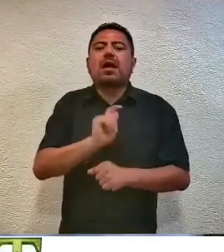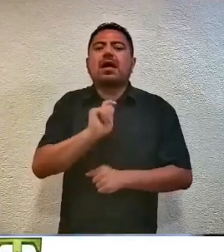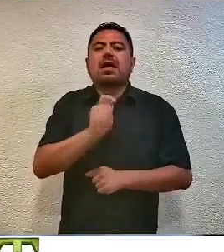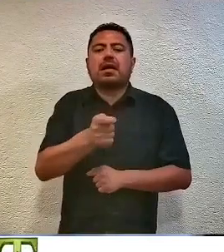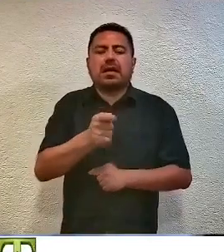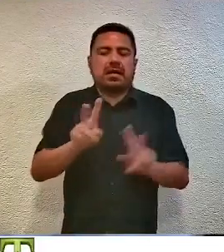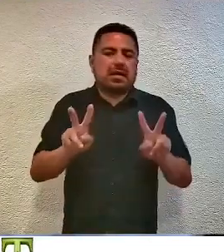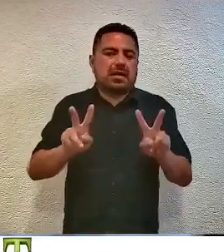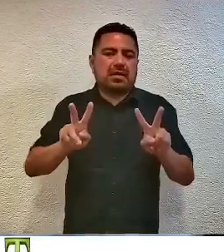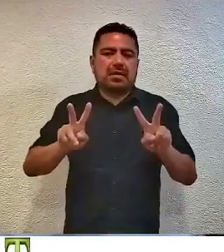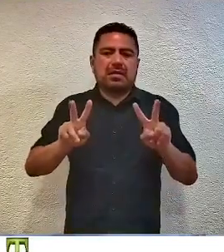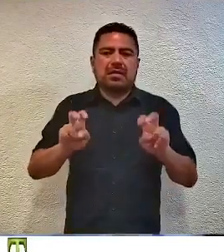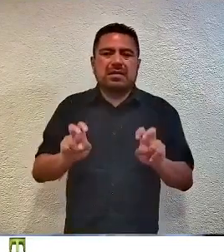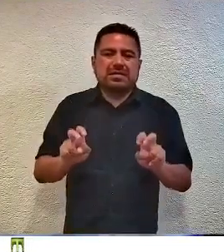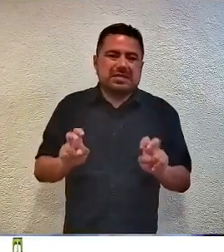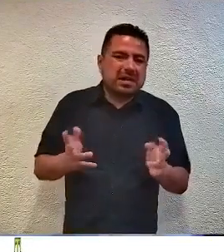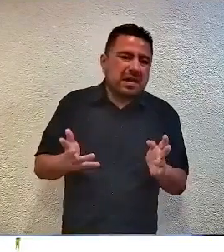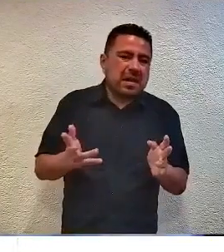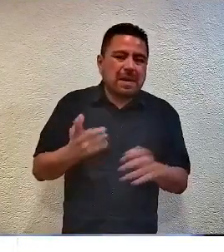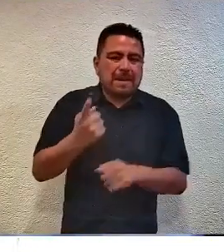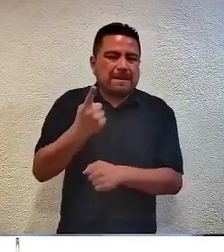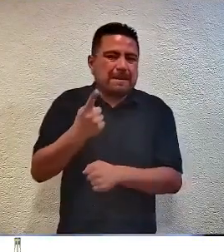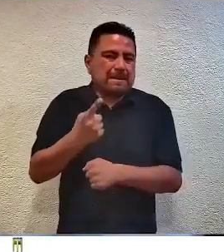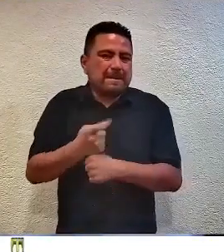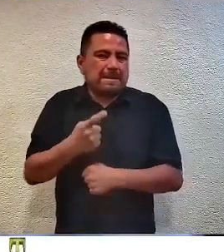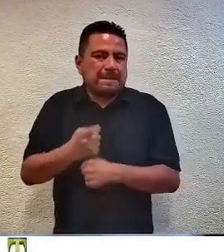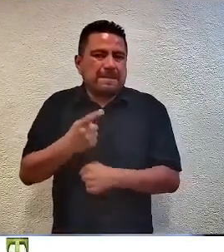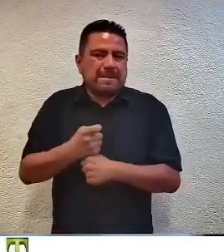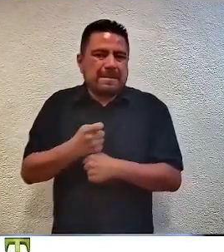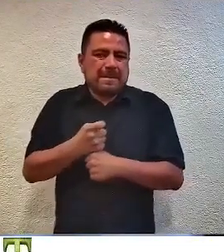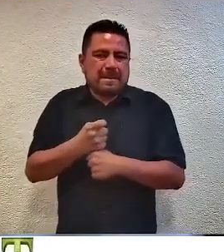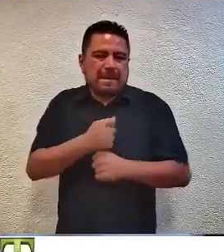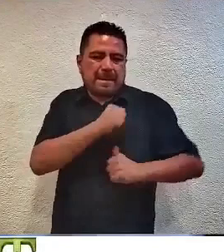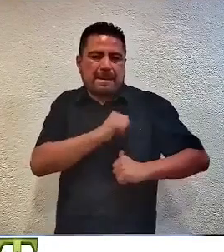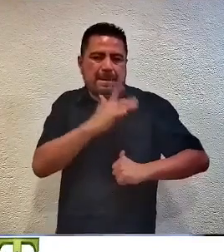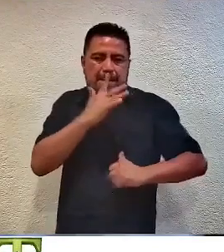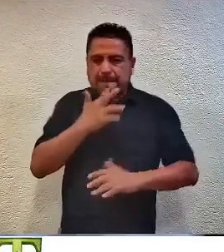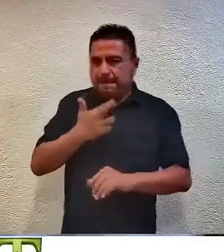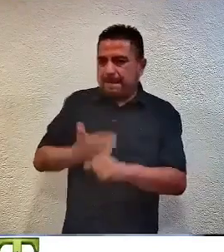asunto en su primera instancia.